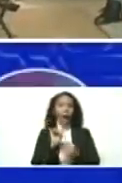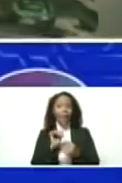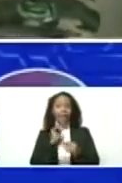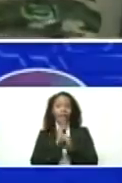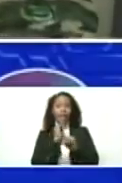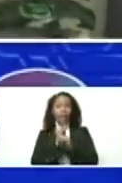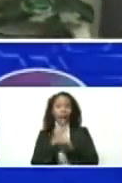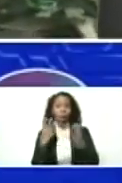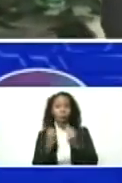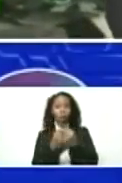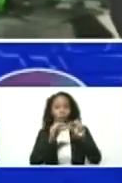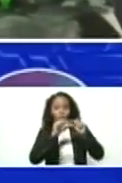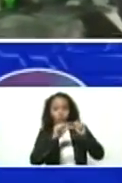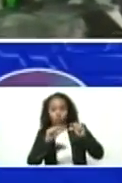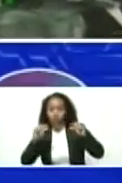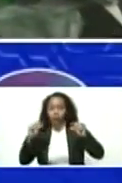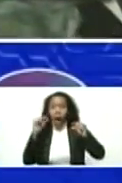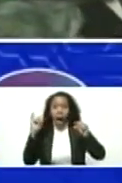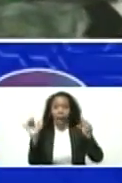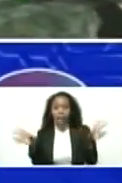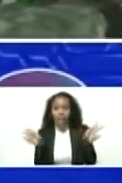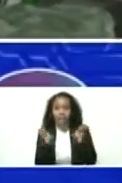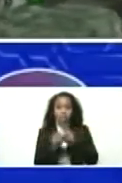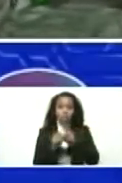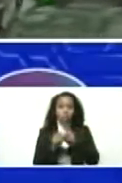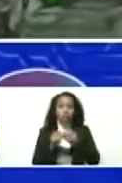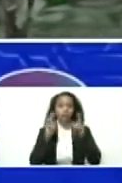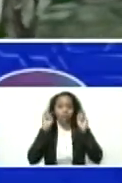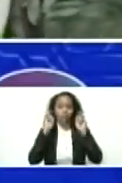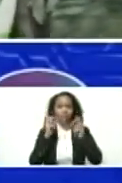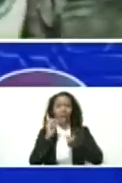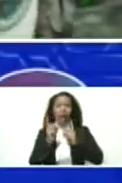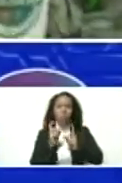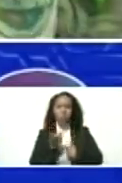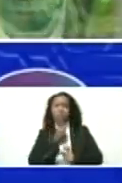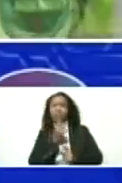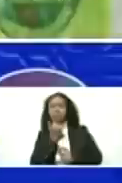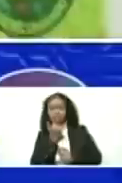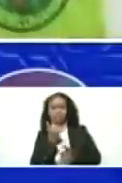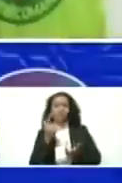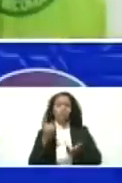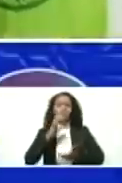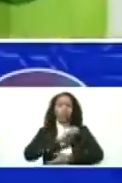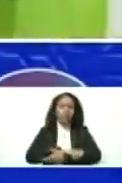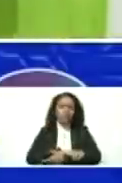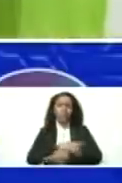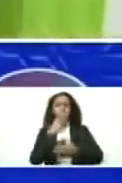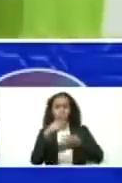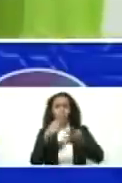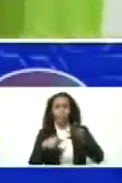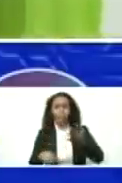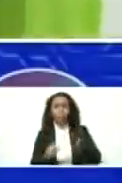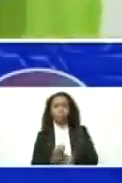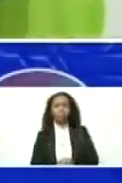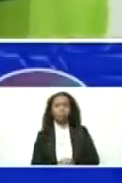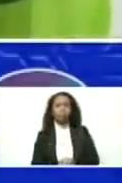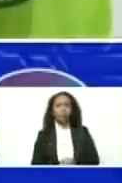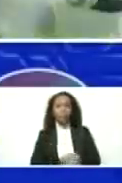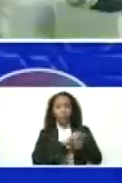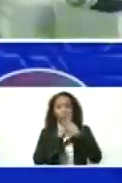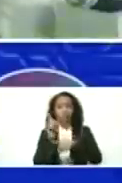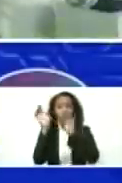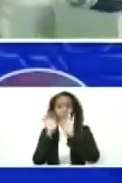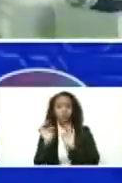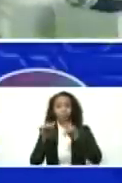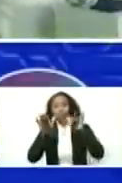Juntos, puede registrarse y allí se simplifican trámites que han sido engorrosos, con Saren, con Sapi, con Sencamer. Y a través de Sencamer, por